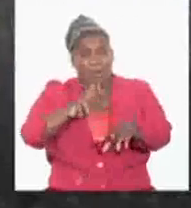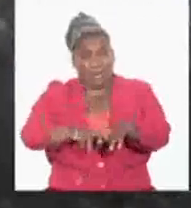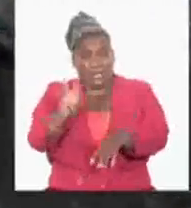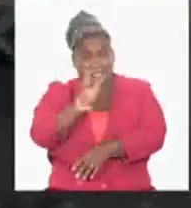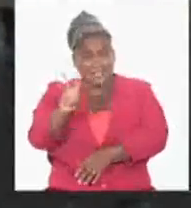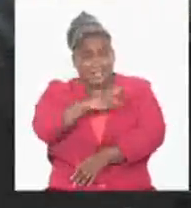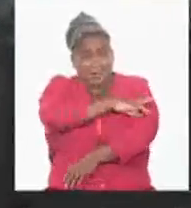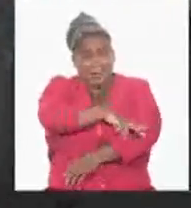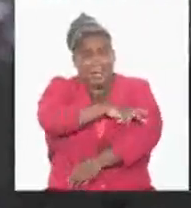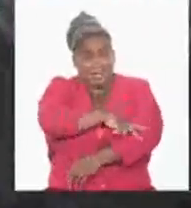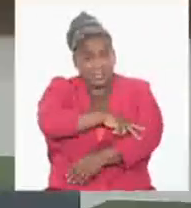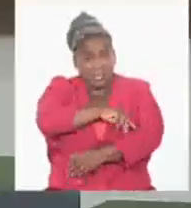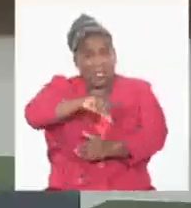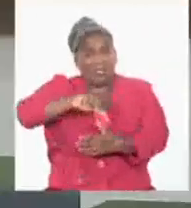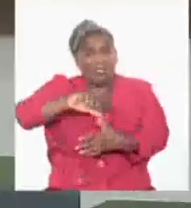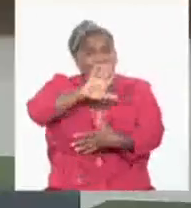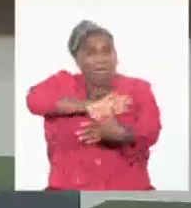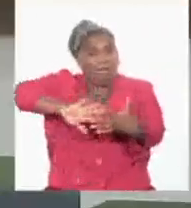naciones del área.